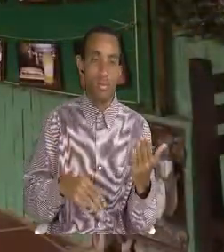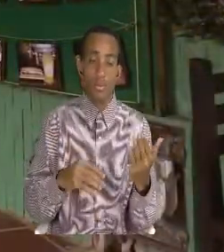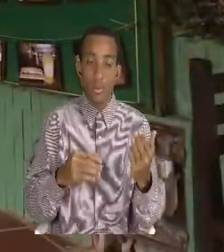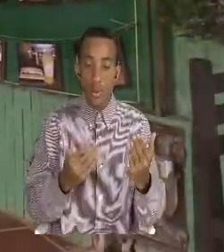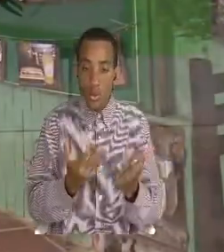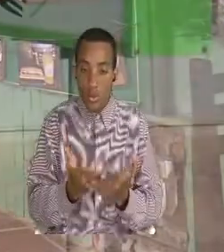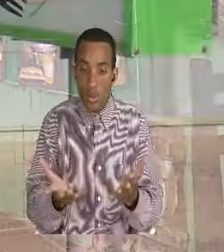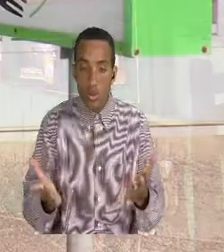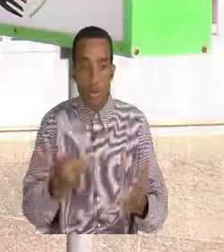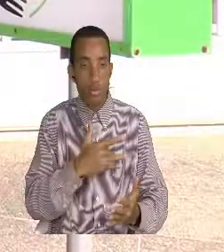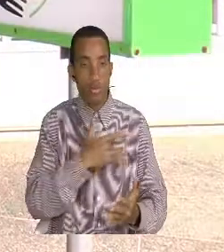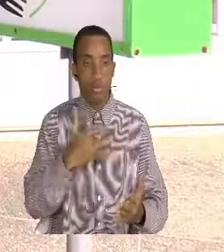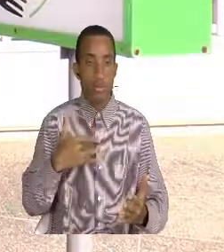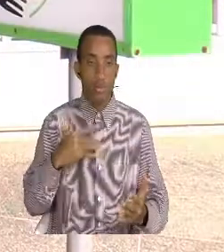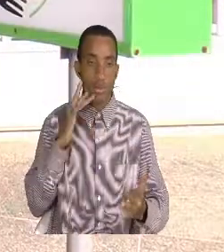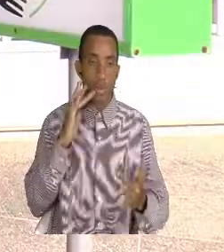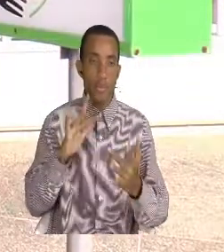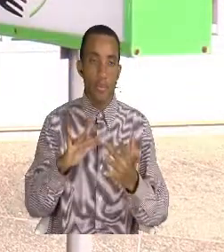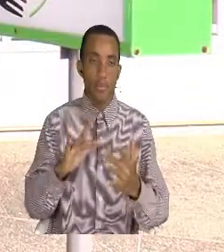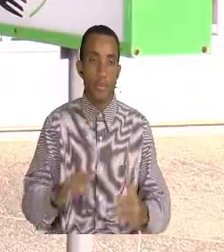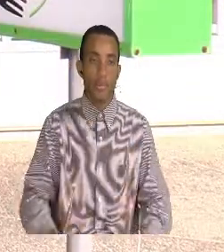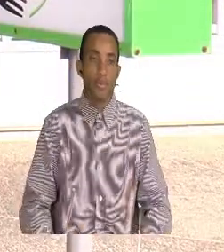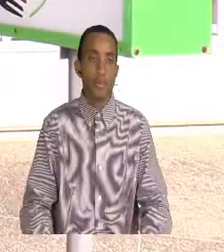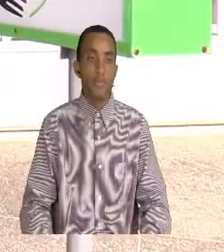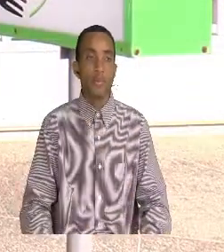diseñados para ti.